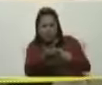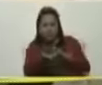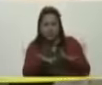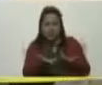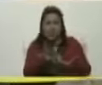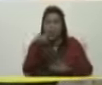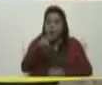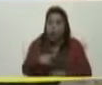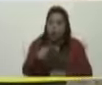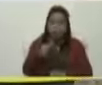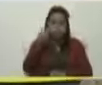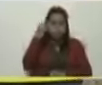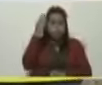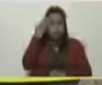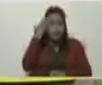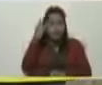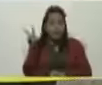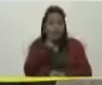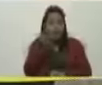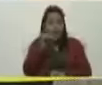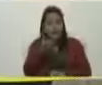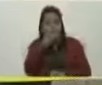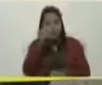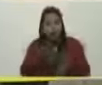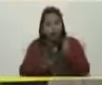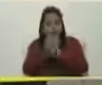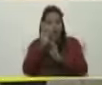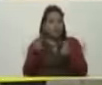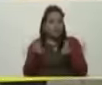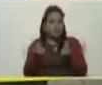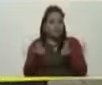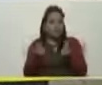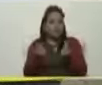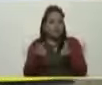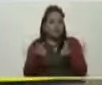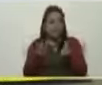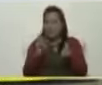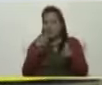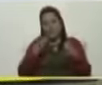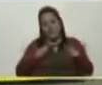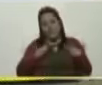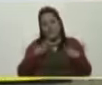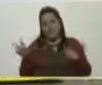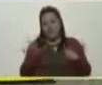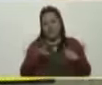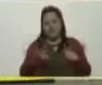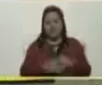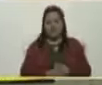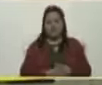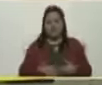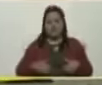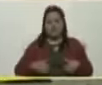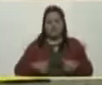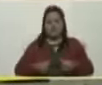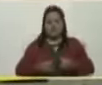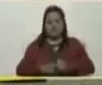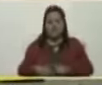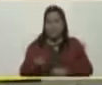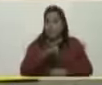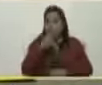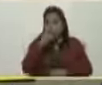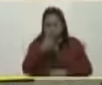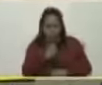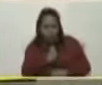la realidad de que Venezuela ha tenido una recuperación económica, definitivamente no vive en Venezuela. Porque no es porque lo diga yo, no es porque lo